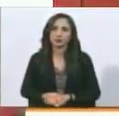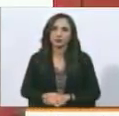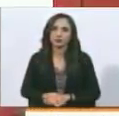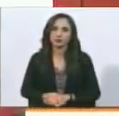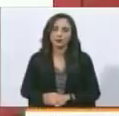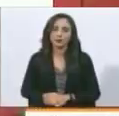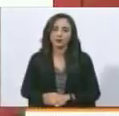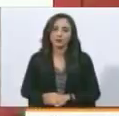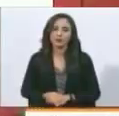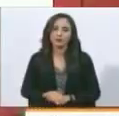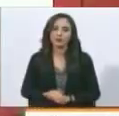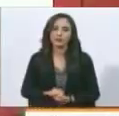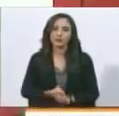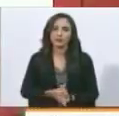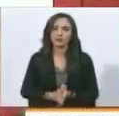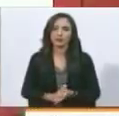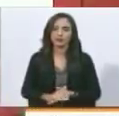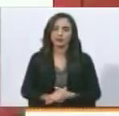demás.